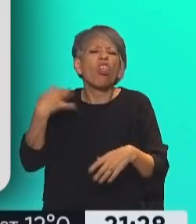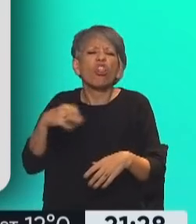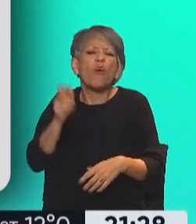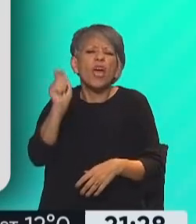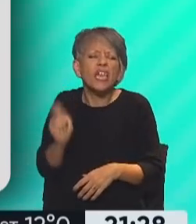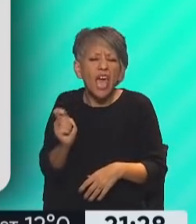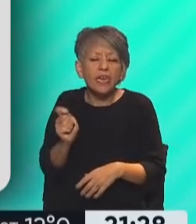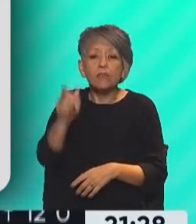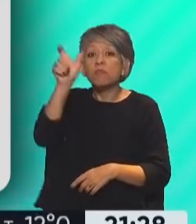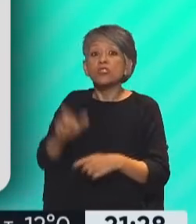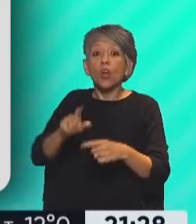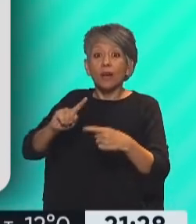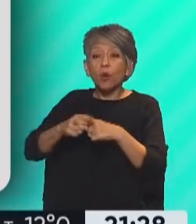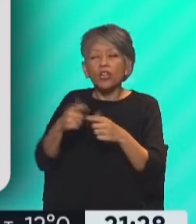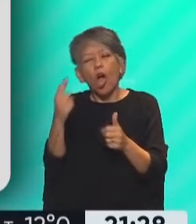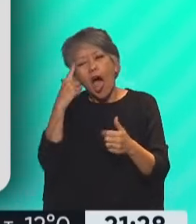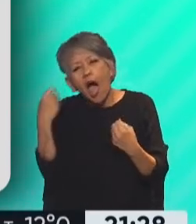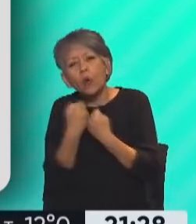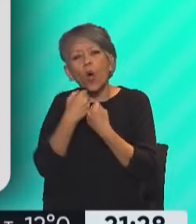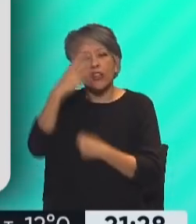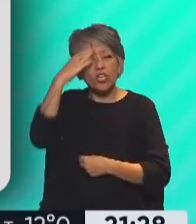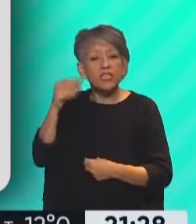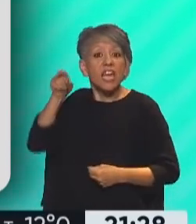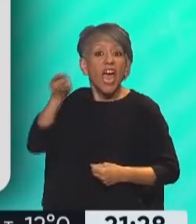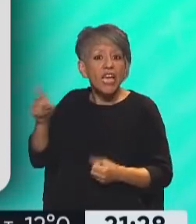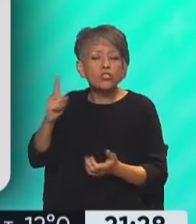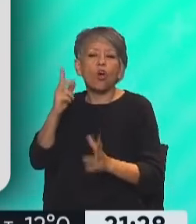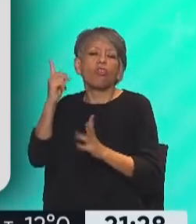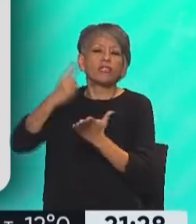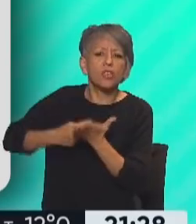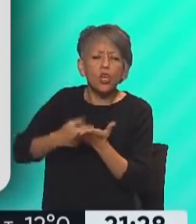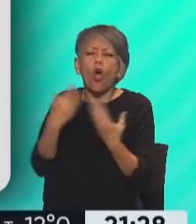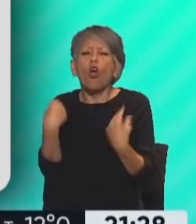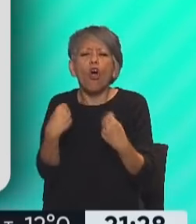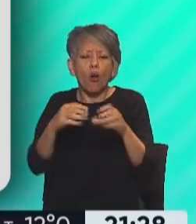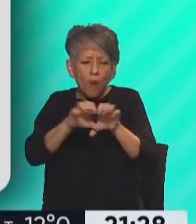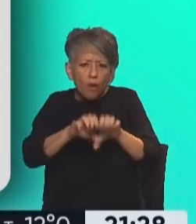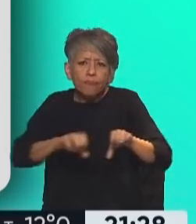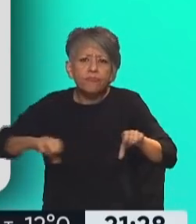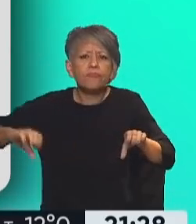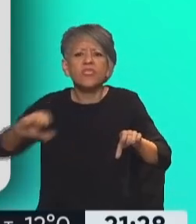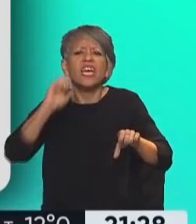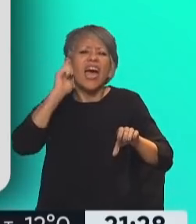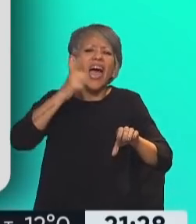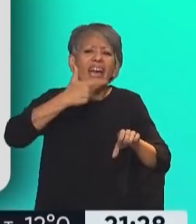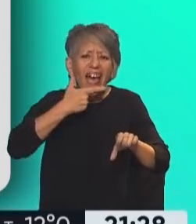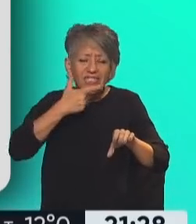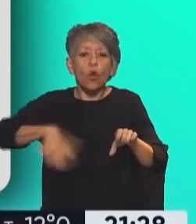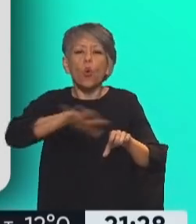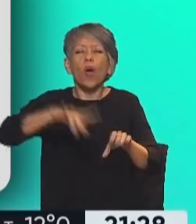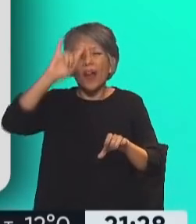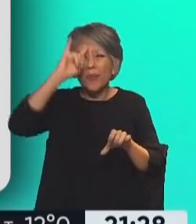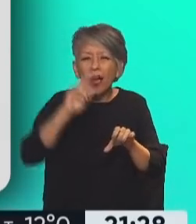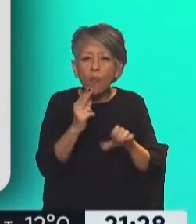de Cristina, que fueron los que fijaron las condiciones para darle la construcción de las cañerías del gasoducto de Vaca Muerta